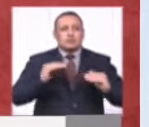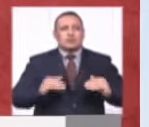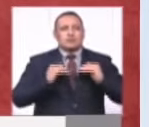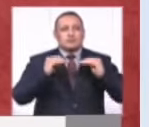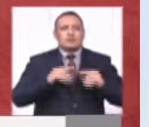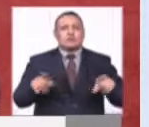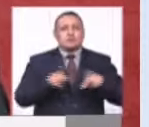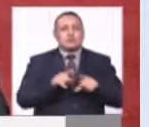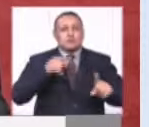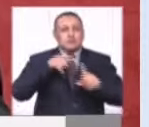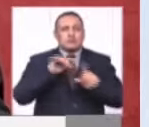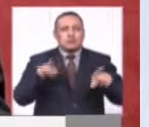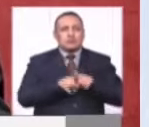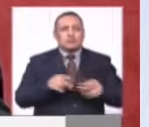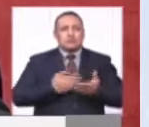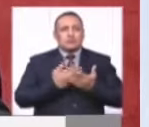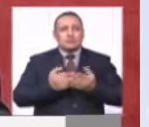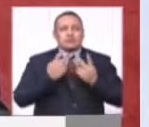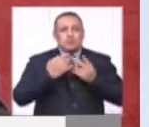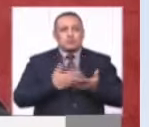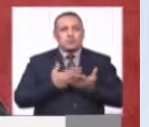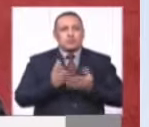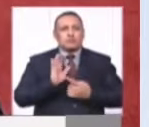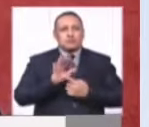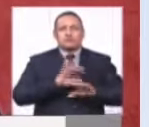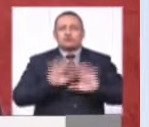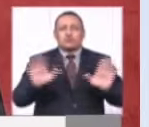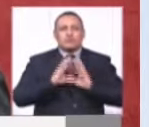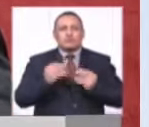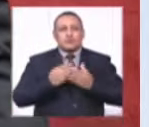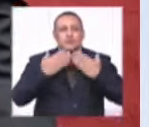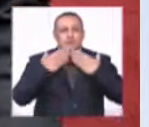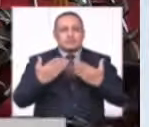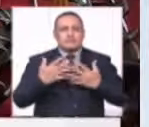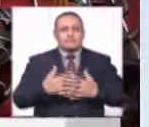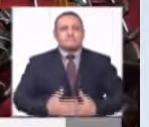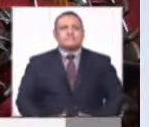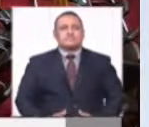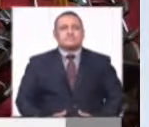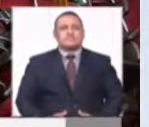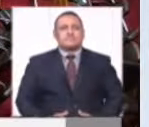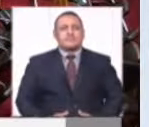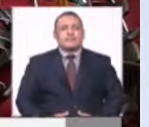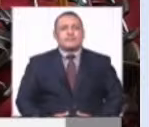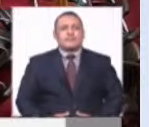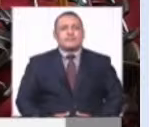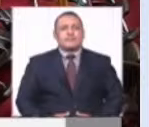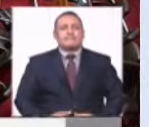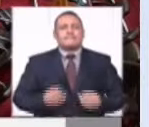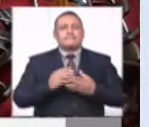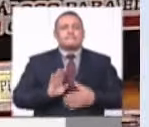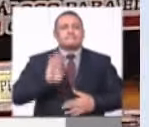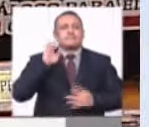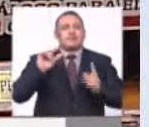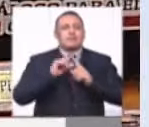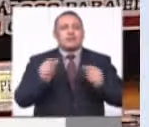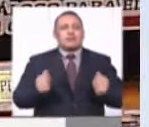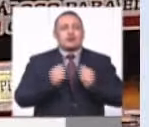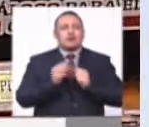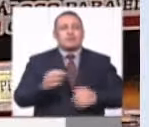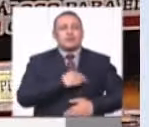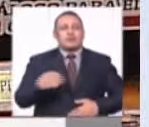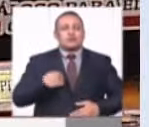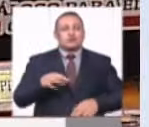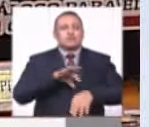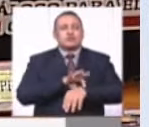rango meta que inicialmente ellos han propuesto. Eso es todo. Muchísimas gracias. Gracias, ministro. Tiene el uso de la palabra el